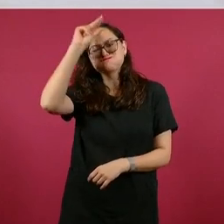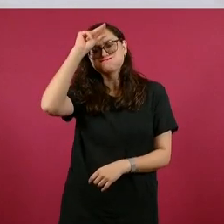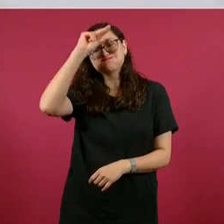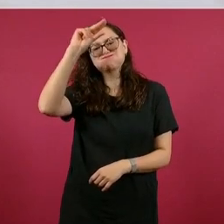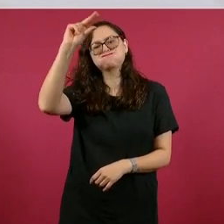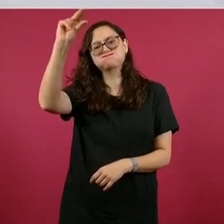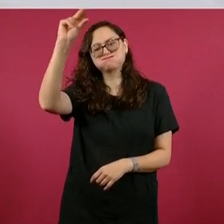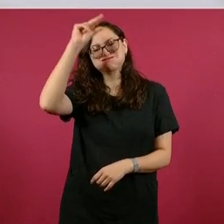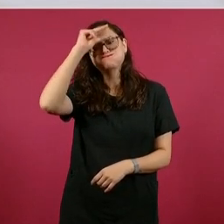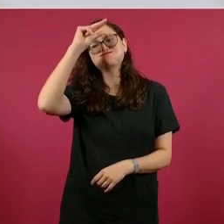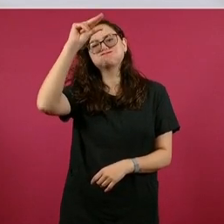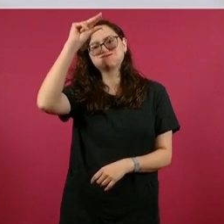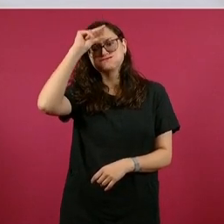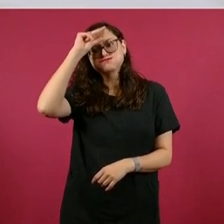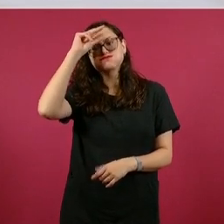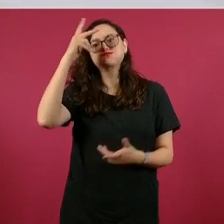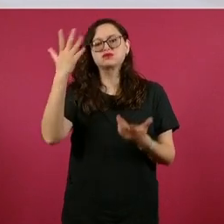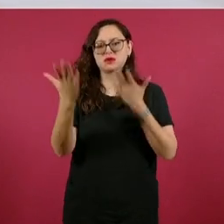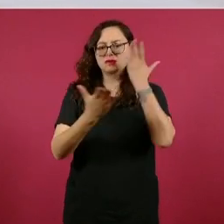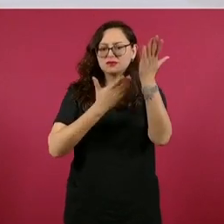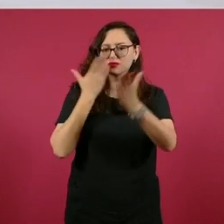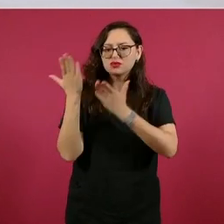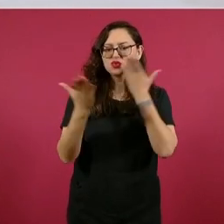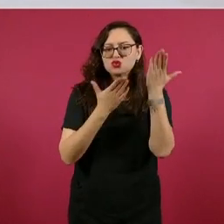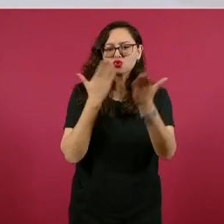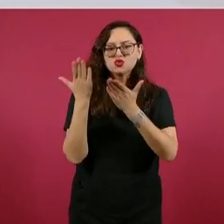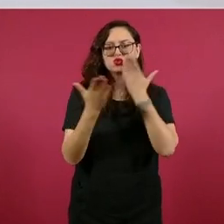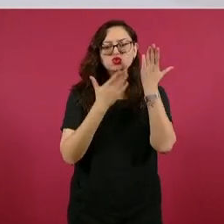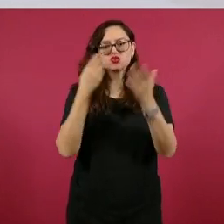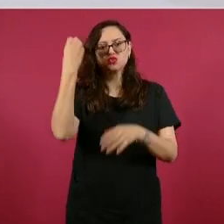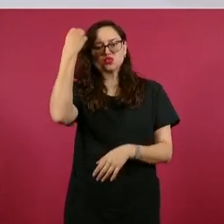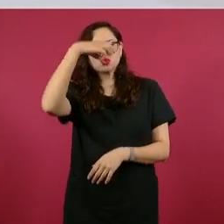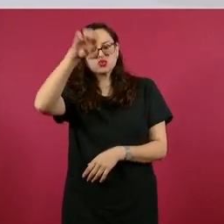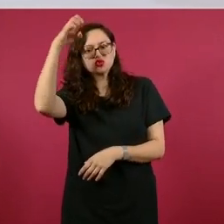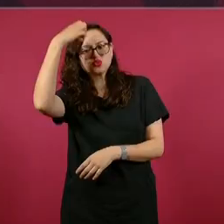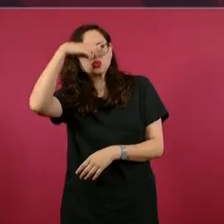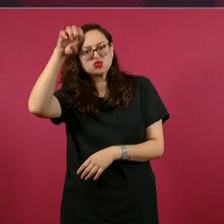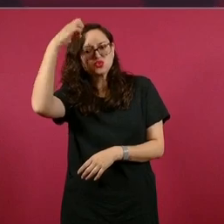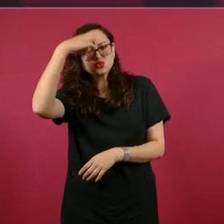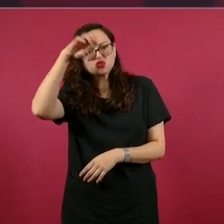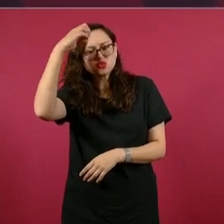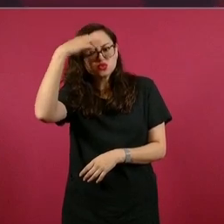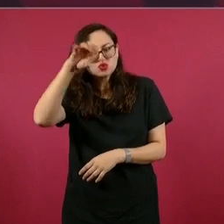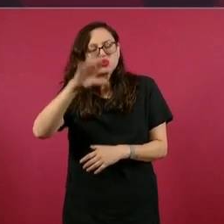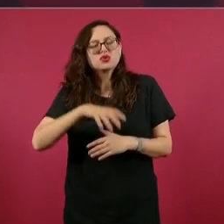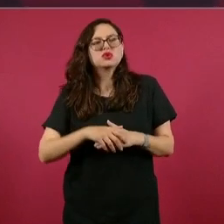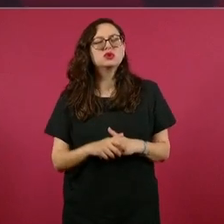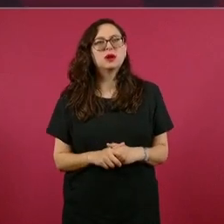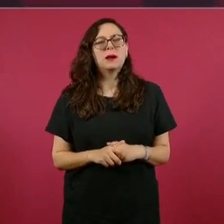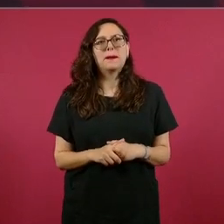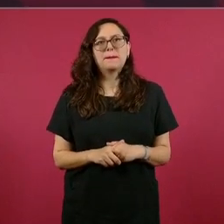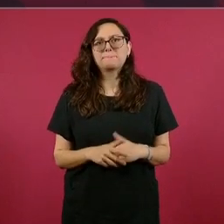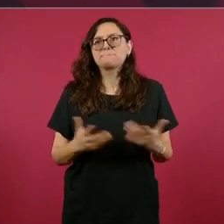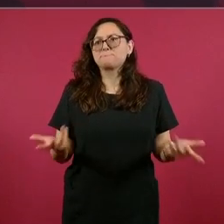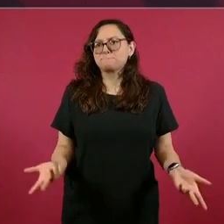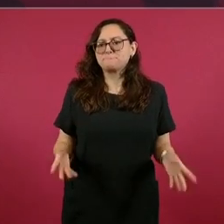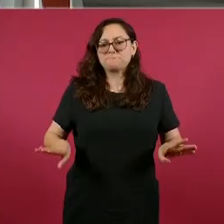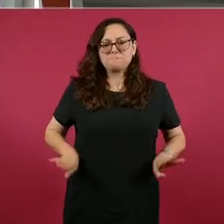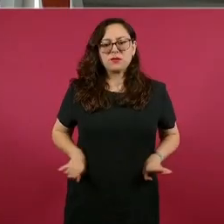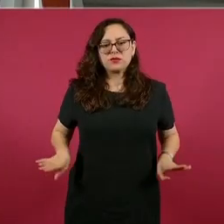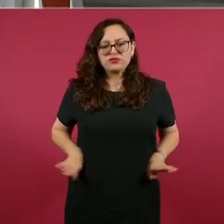bien formada, con experiencia, sí, es